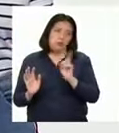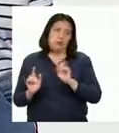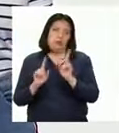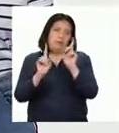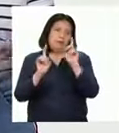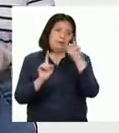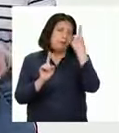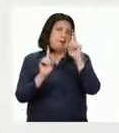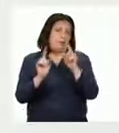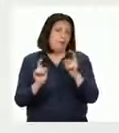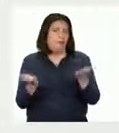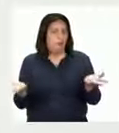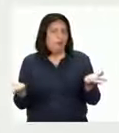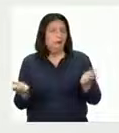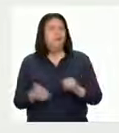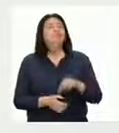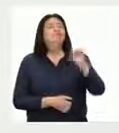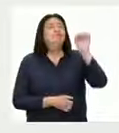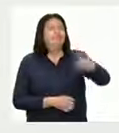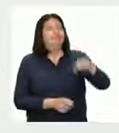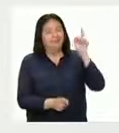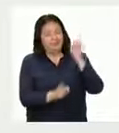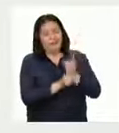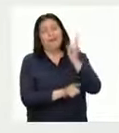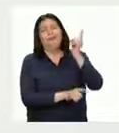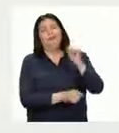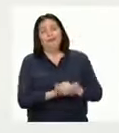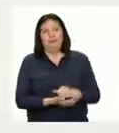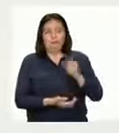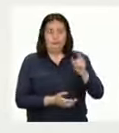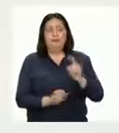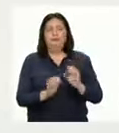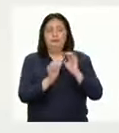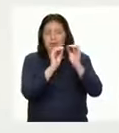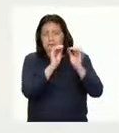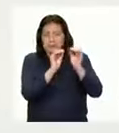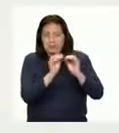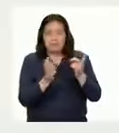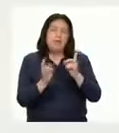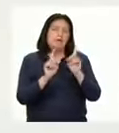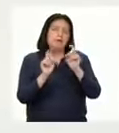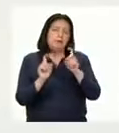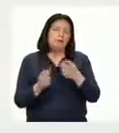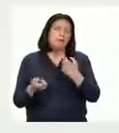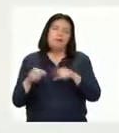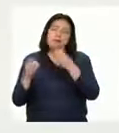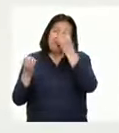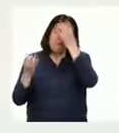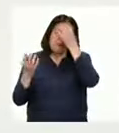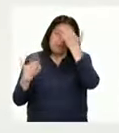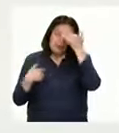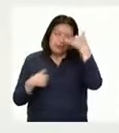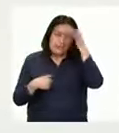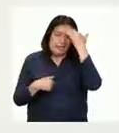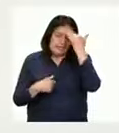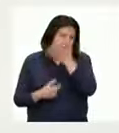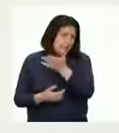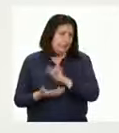haría esa pregunta. Exacto, Patti. Debes adecuar las preguntas a partir de la información que